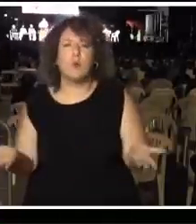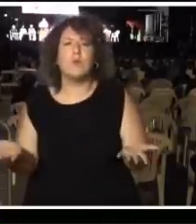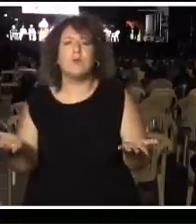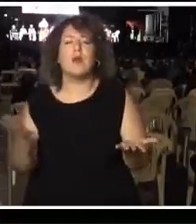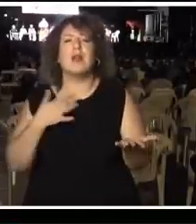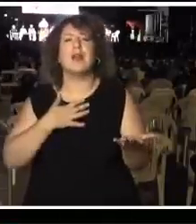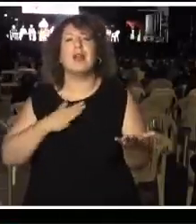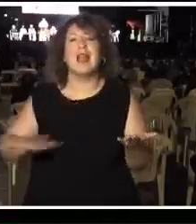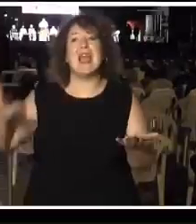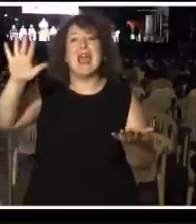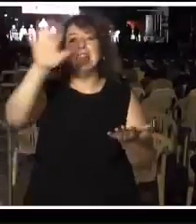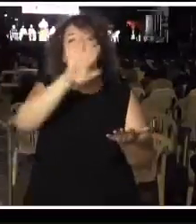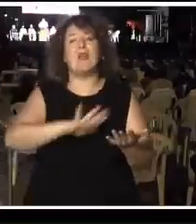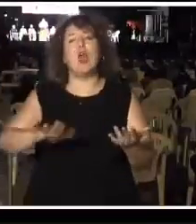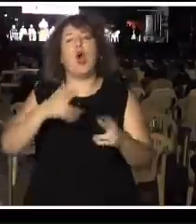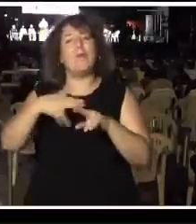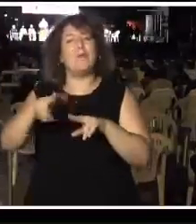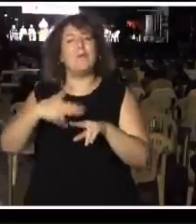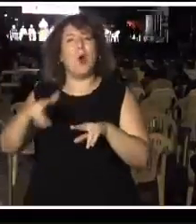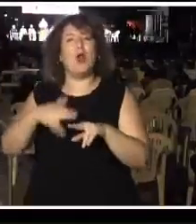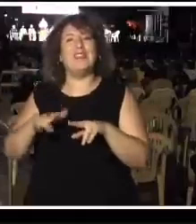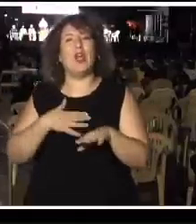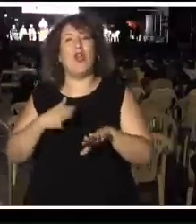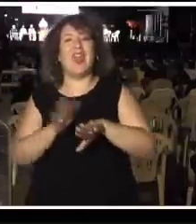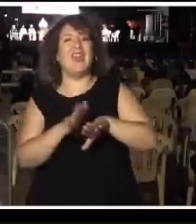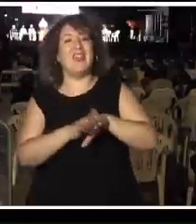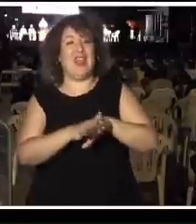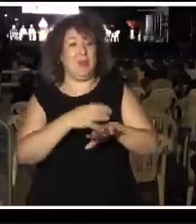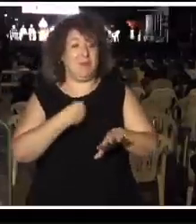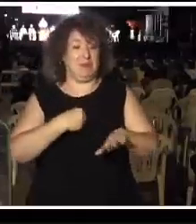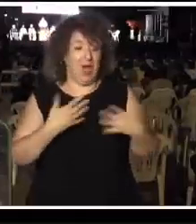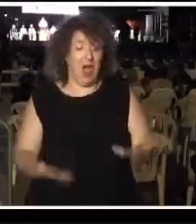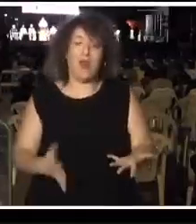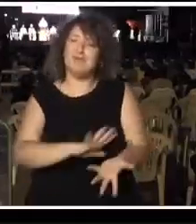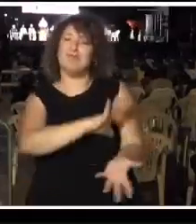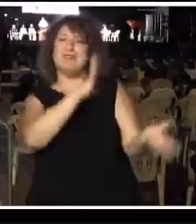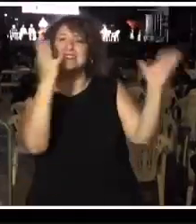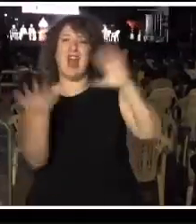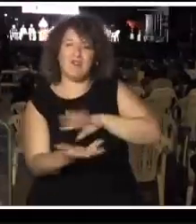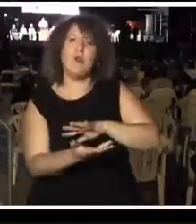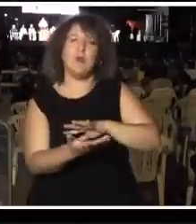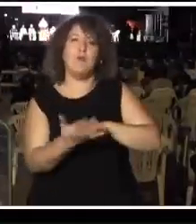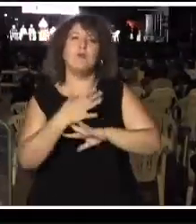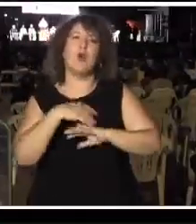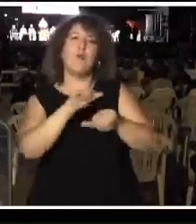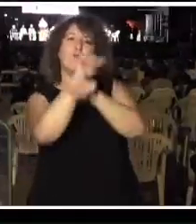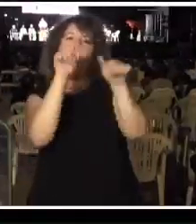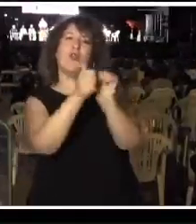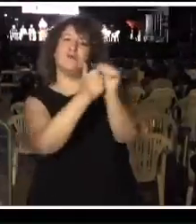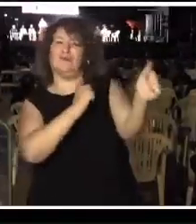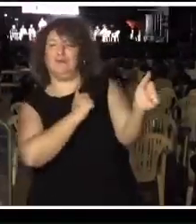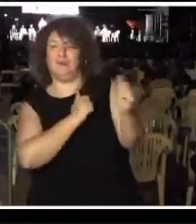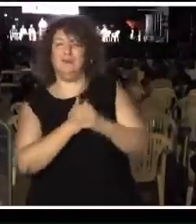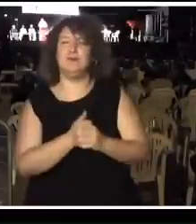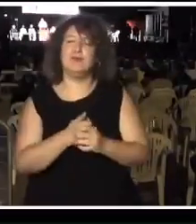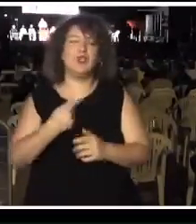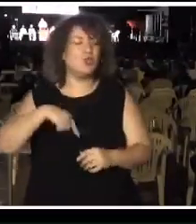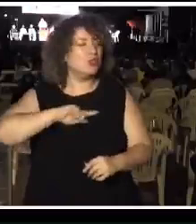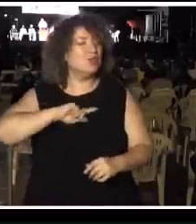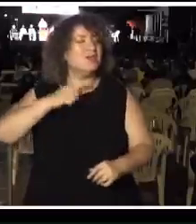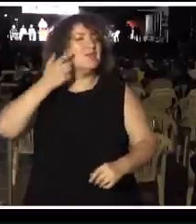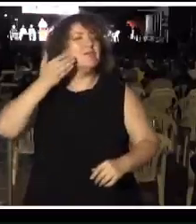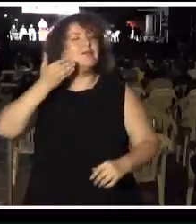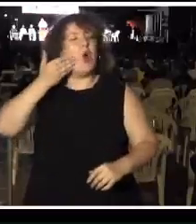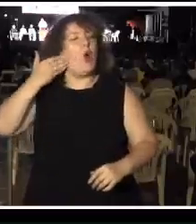espacio político que ha permitido que hoy la izquierda transformadora en España sea un modelo a seguir. Nos sentimos orgullosas